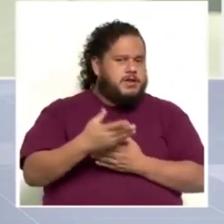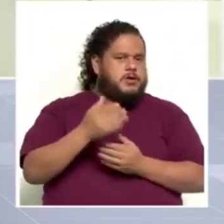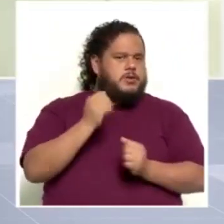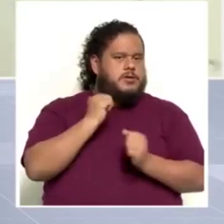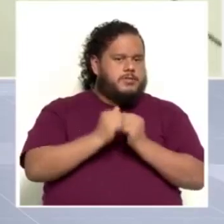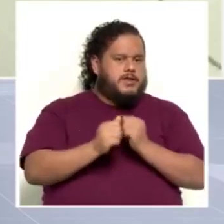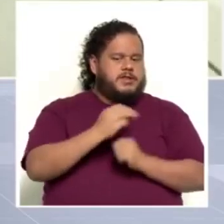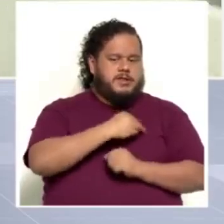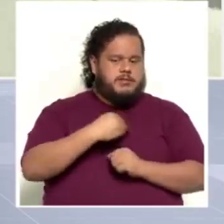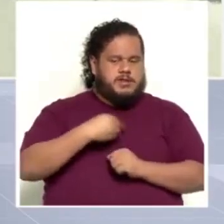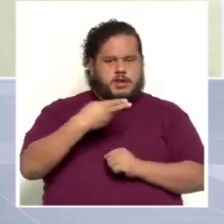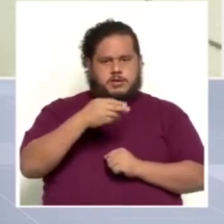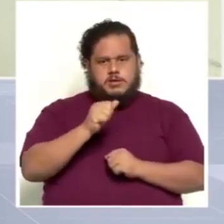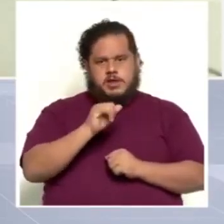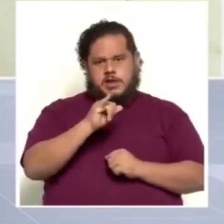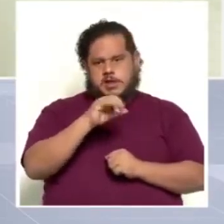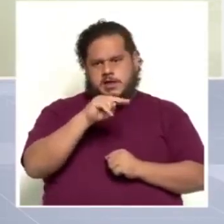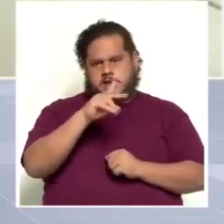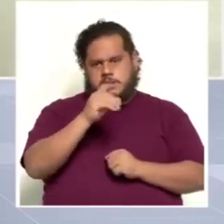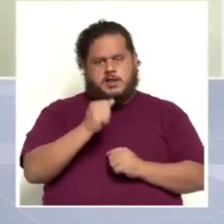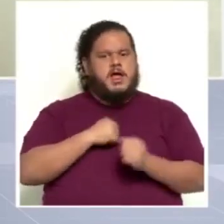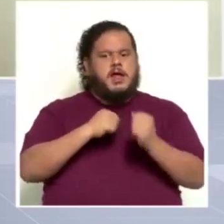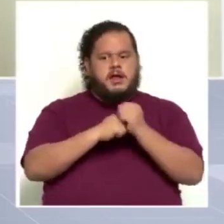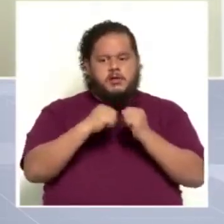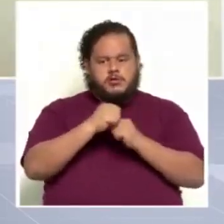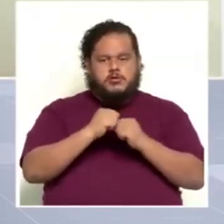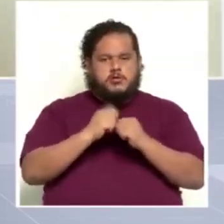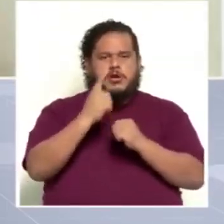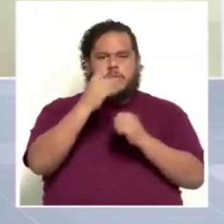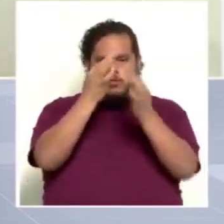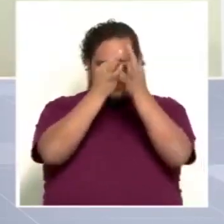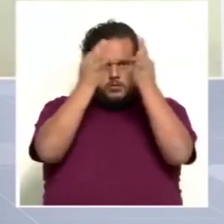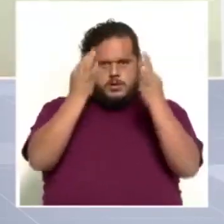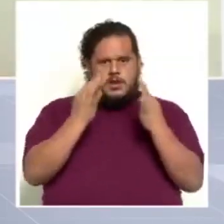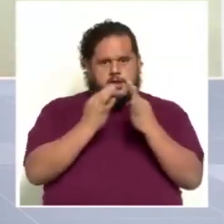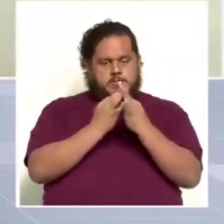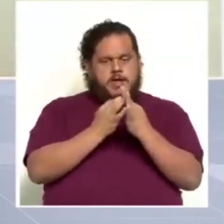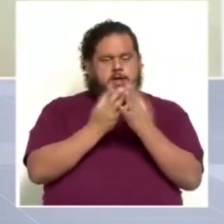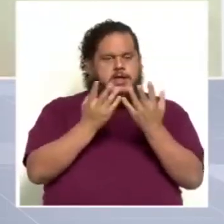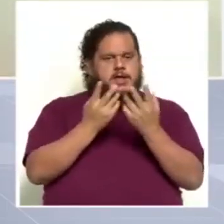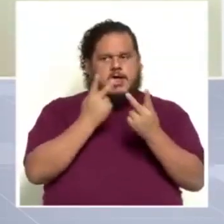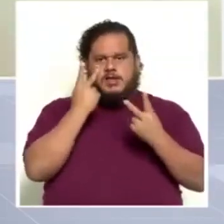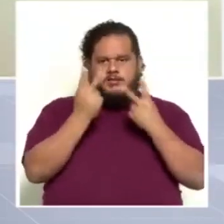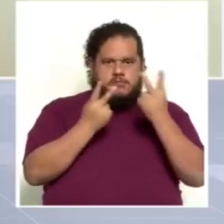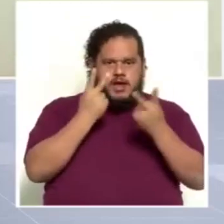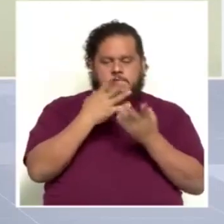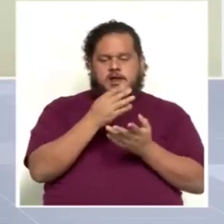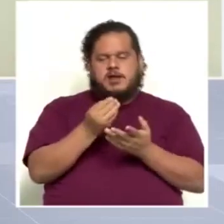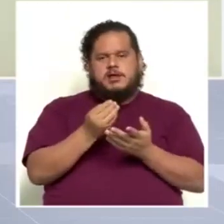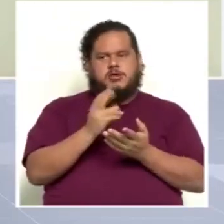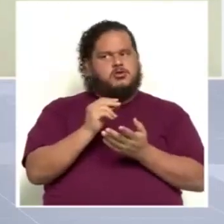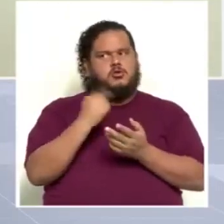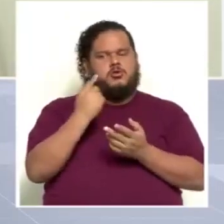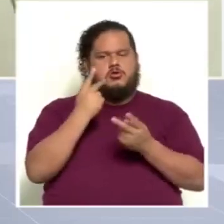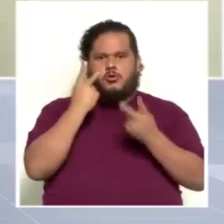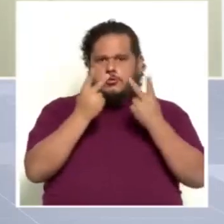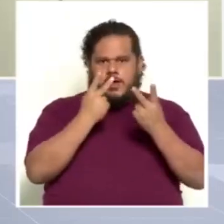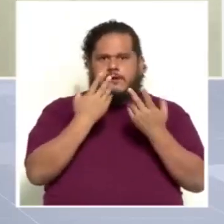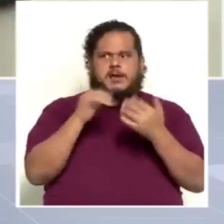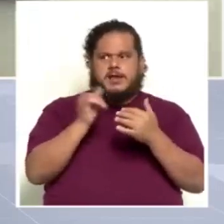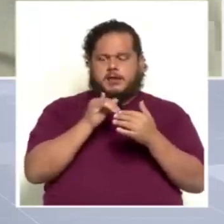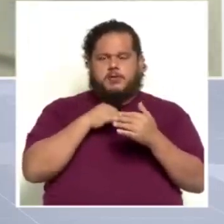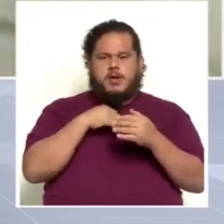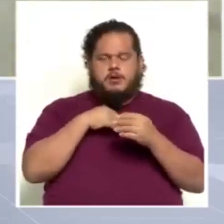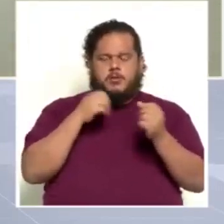Ministerio de Hacienda le construye una imagen que es, repito, viable y además no solo viable, sino llamativa